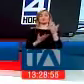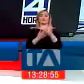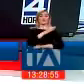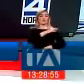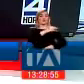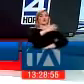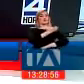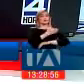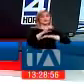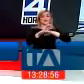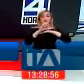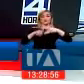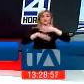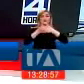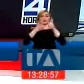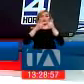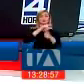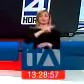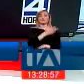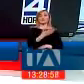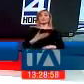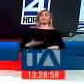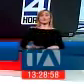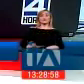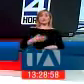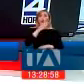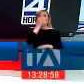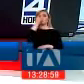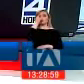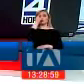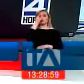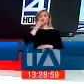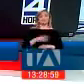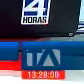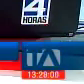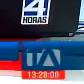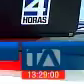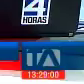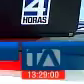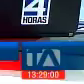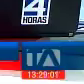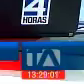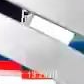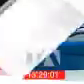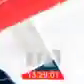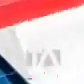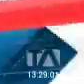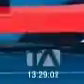y un eventual nuevo candidato a la vicepresidencia en lugar de Rafael Correa. Freddy Paredes informa.